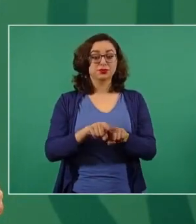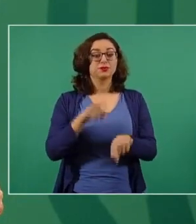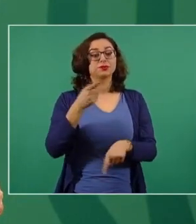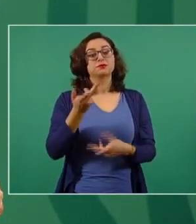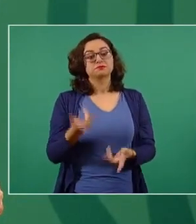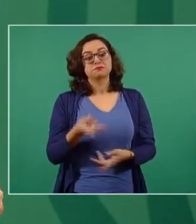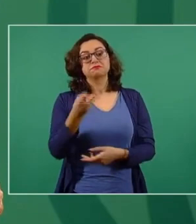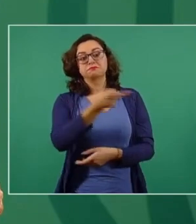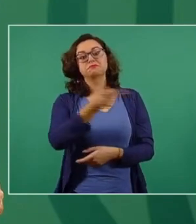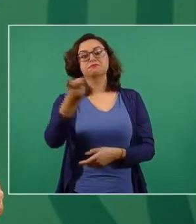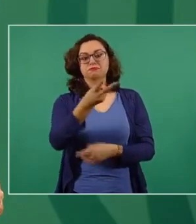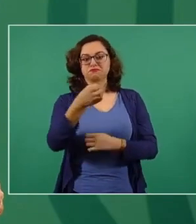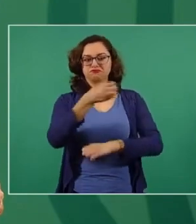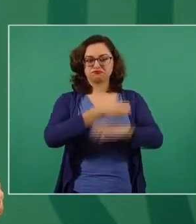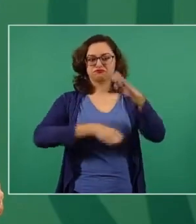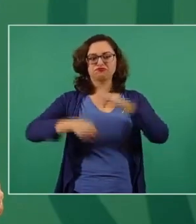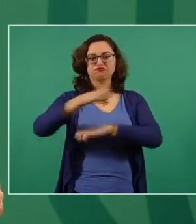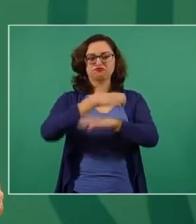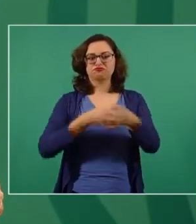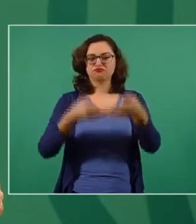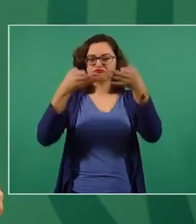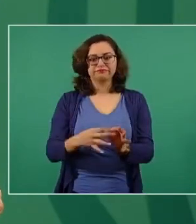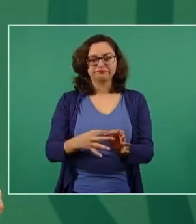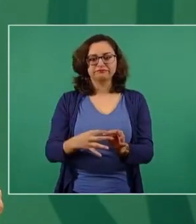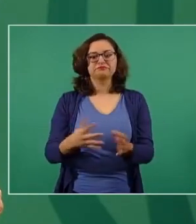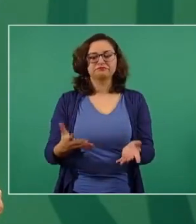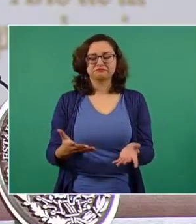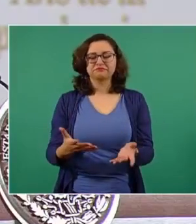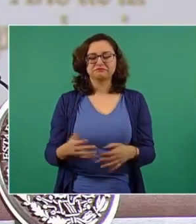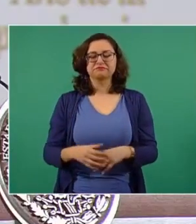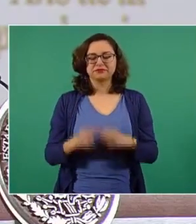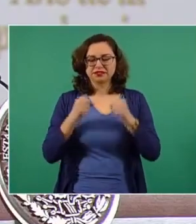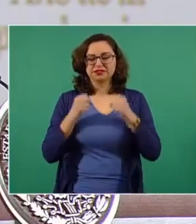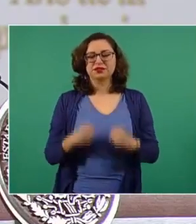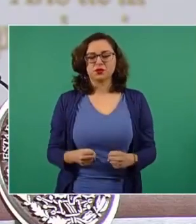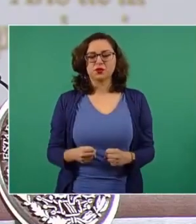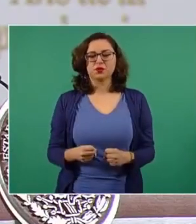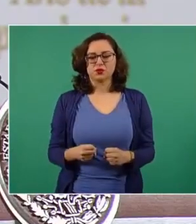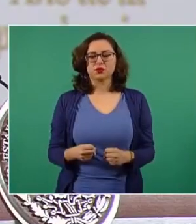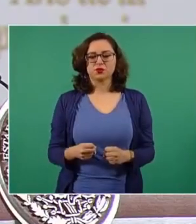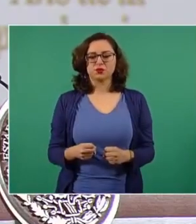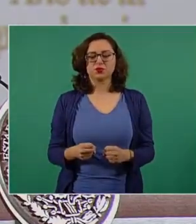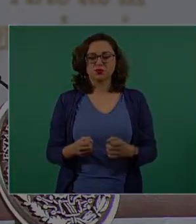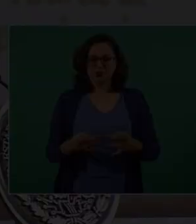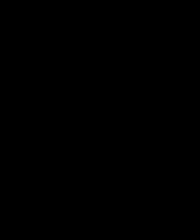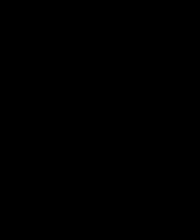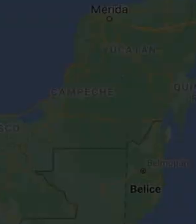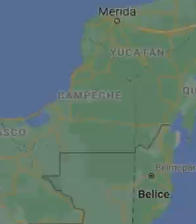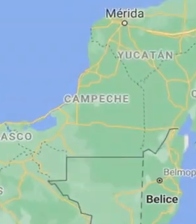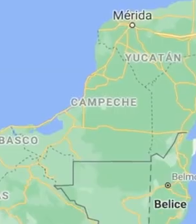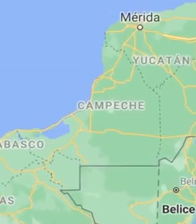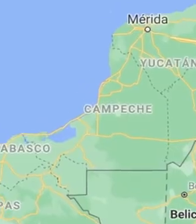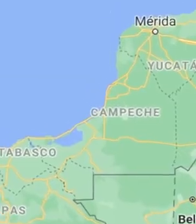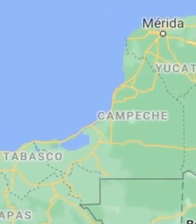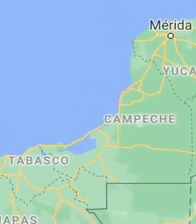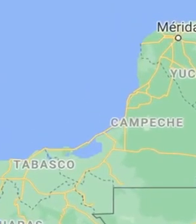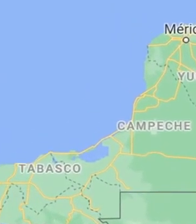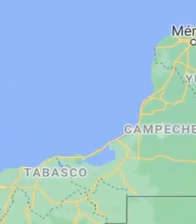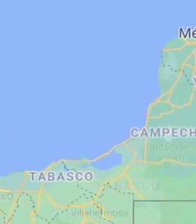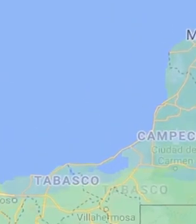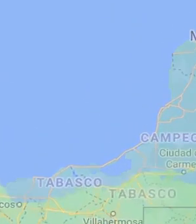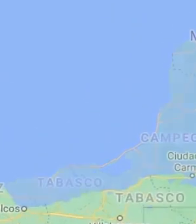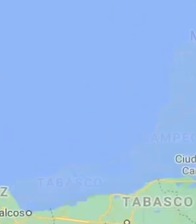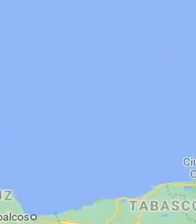y estoy seguro que van a cumplir haciendo trenes de calidad, modernos. Ciudad Sagún,